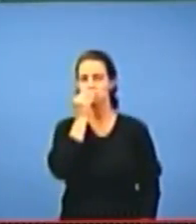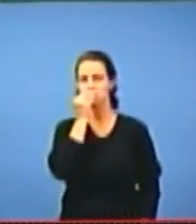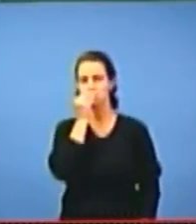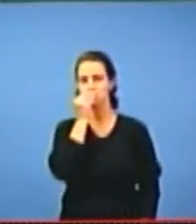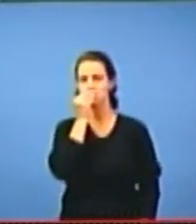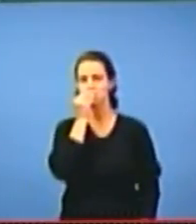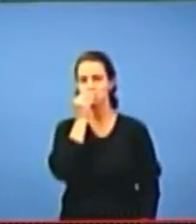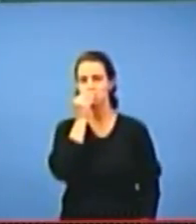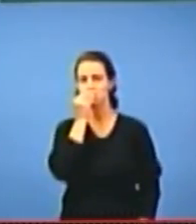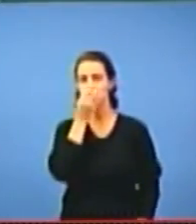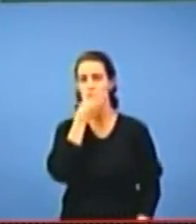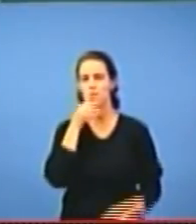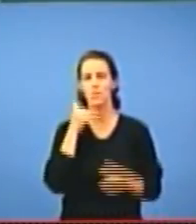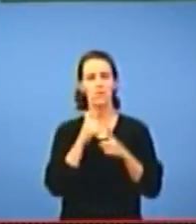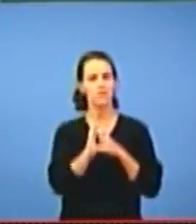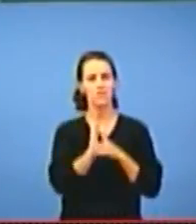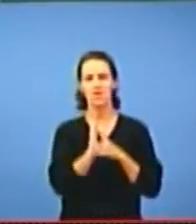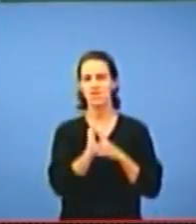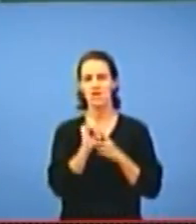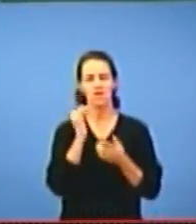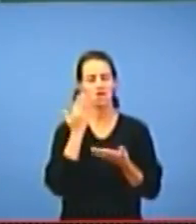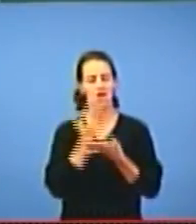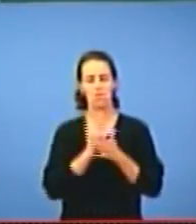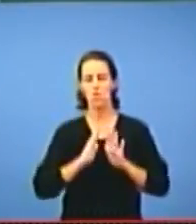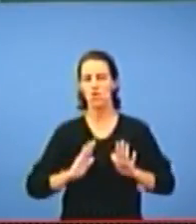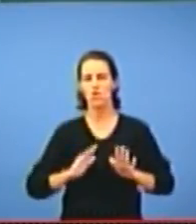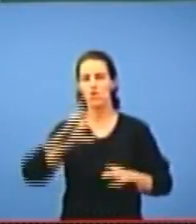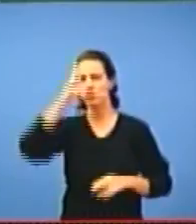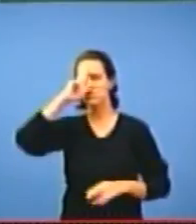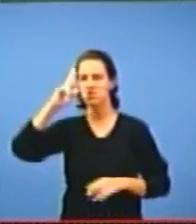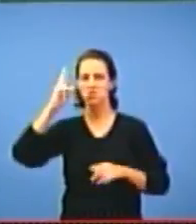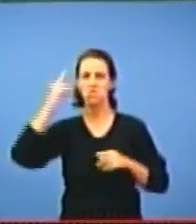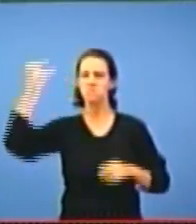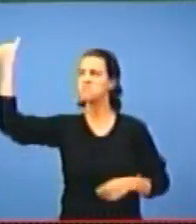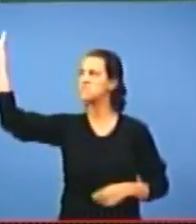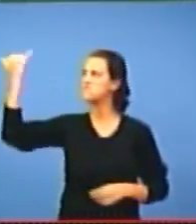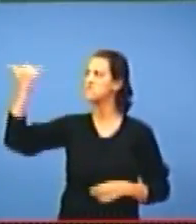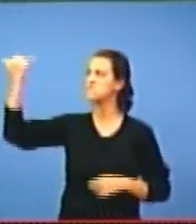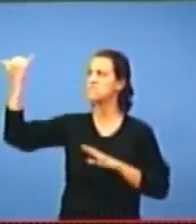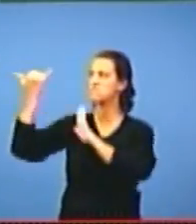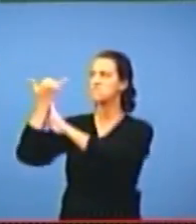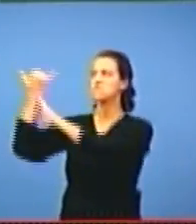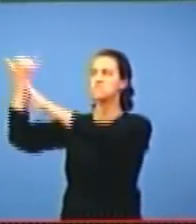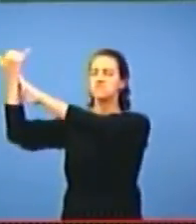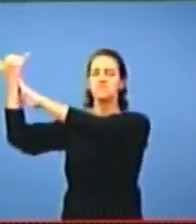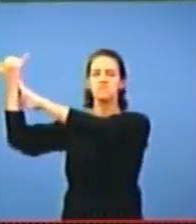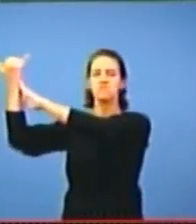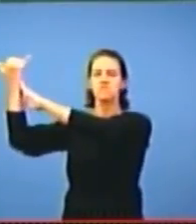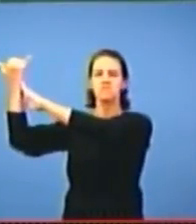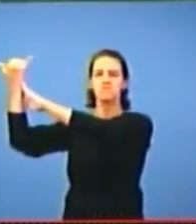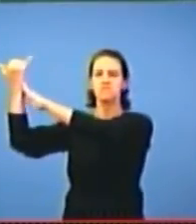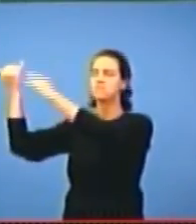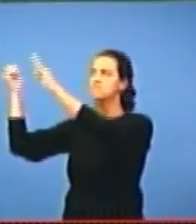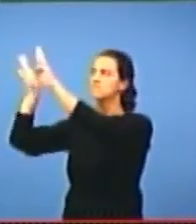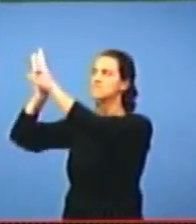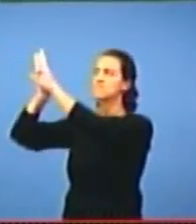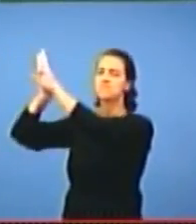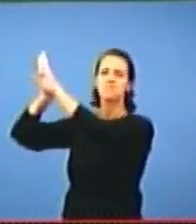Cuando el Señor dejó de hablar con Israel aquí, 400 años antes de que el Señor Jesús venga, ¿qué